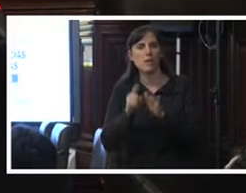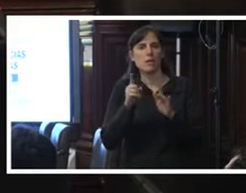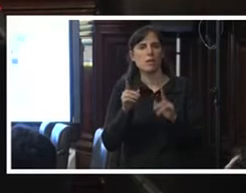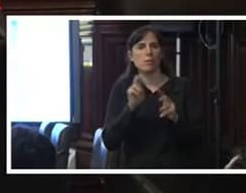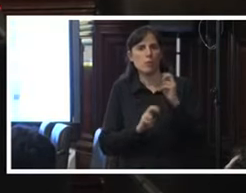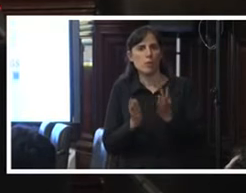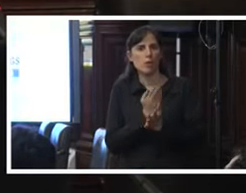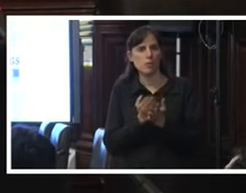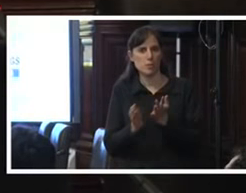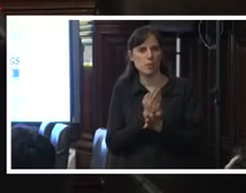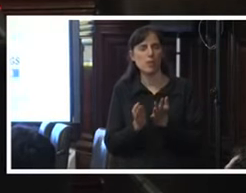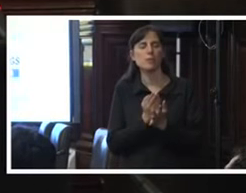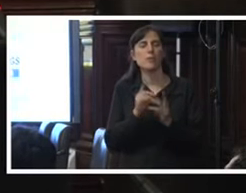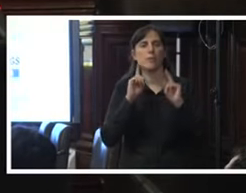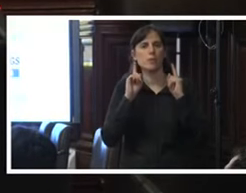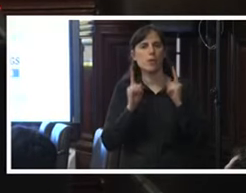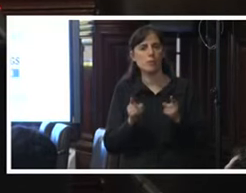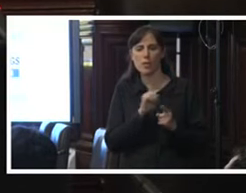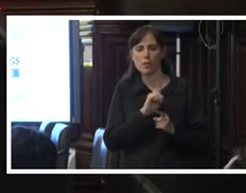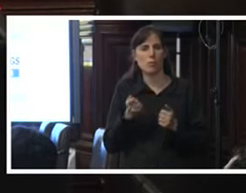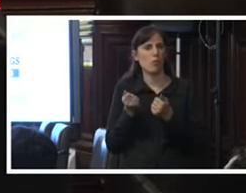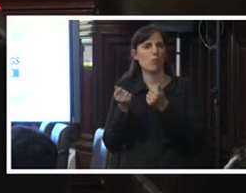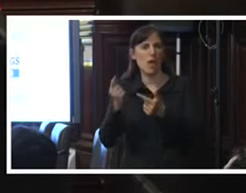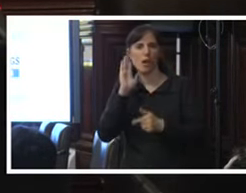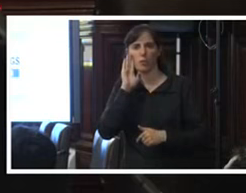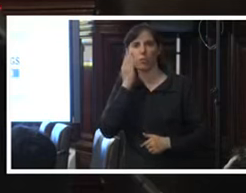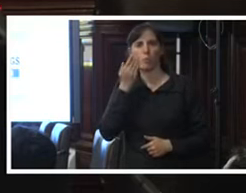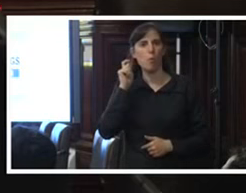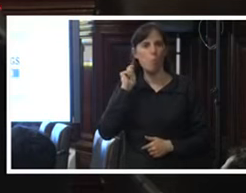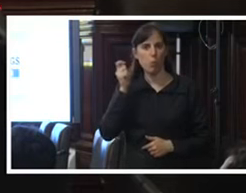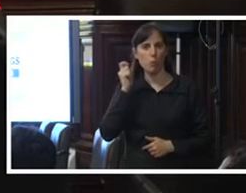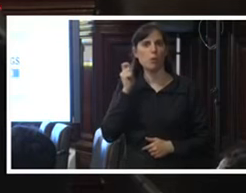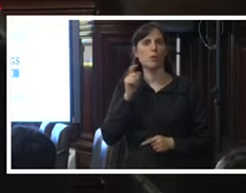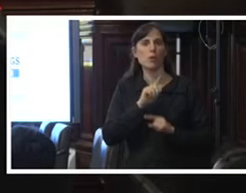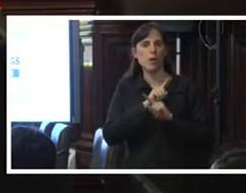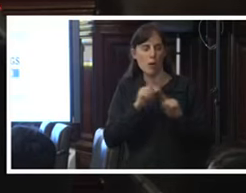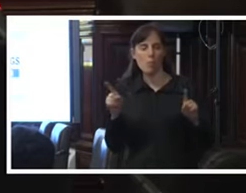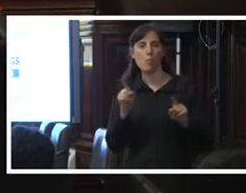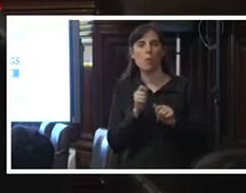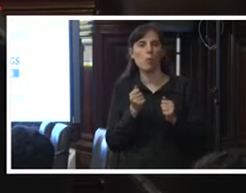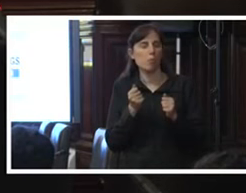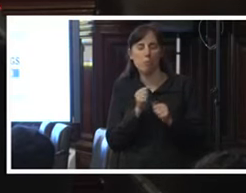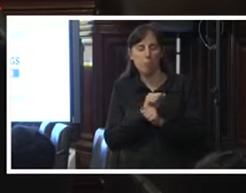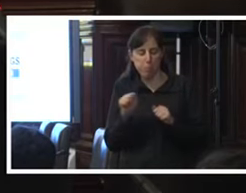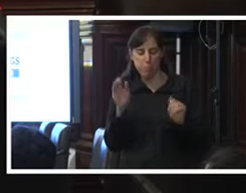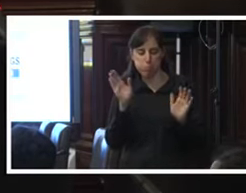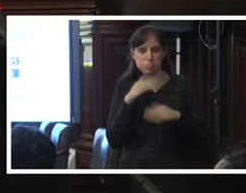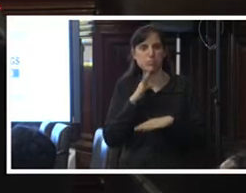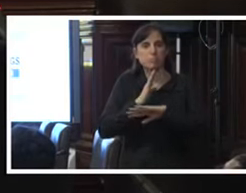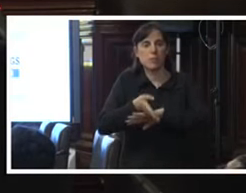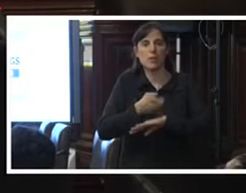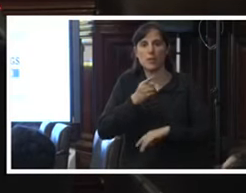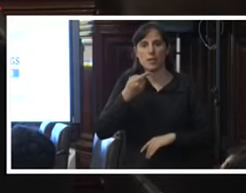los cuerpos negando tanto el reconocimiento público como también las posibilidades de ejercer un accionar político para el reclamo y